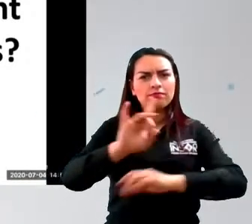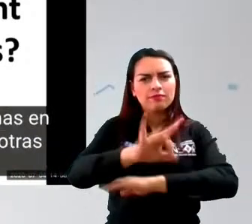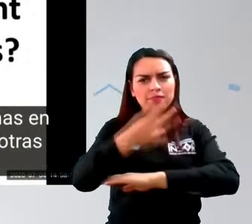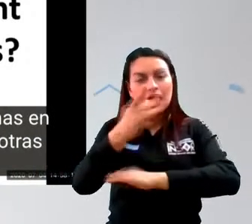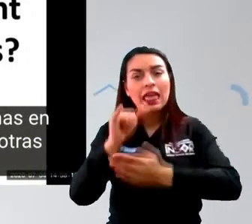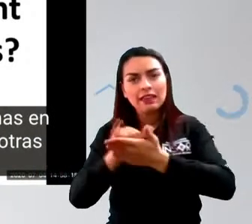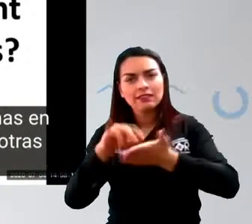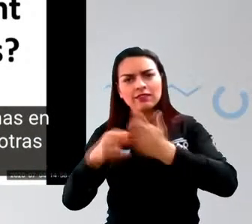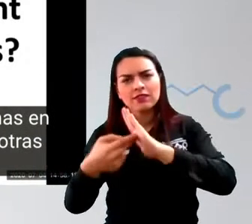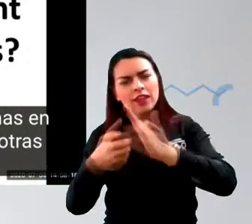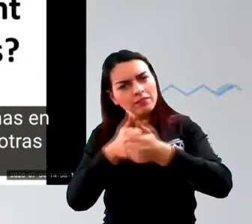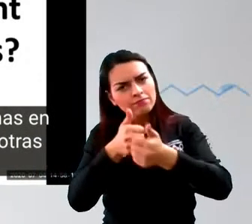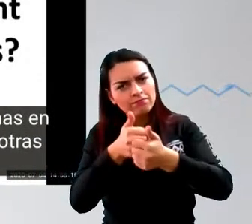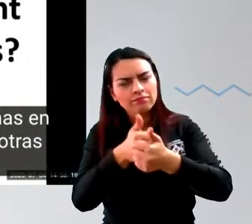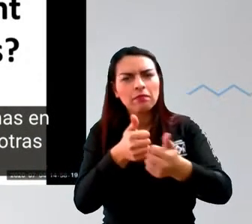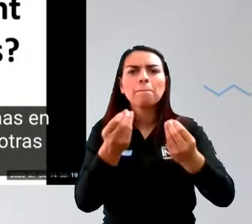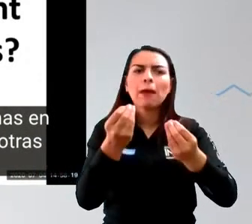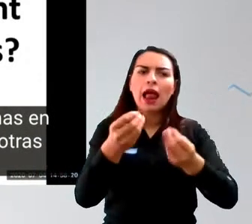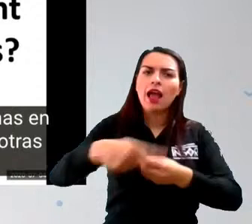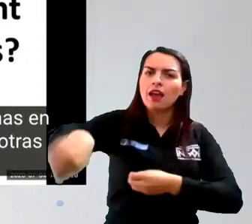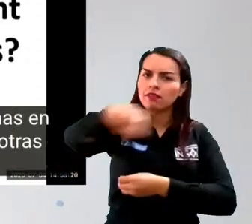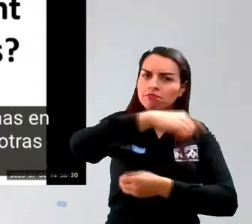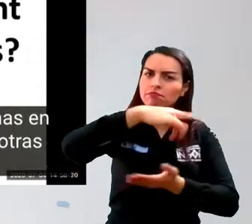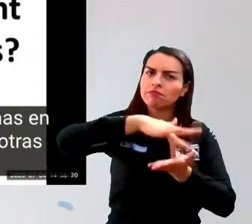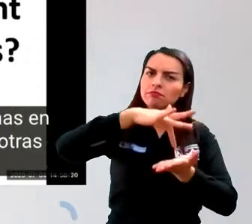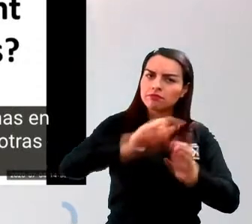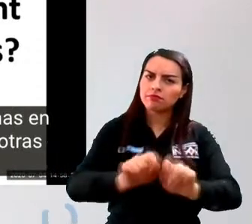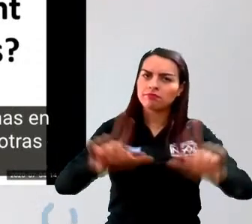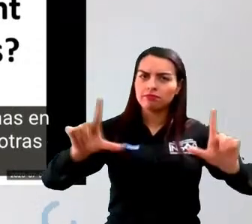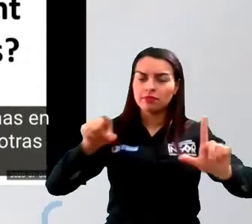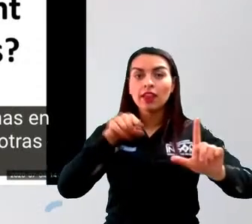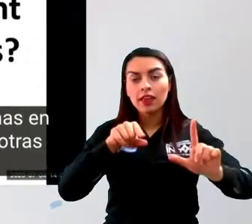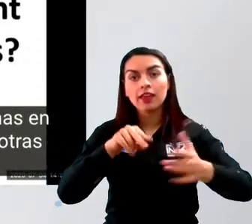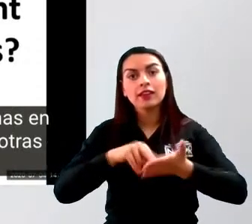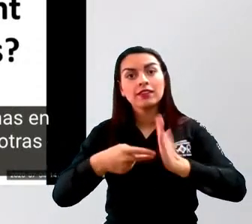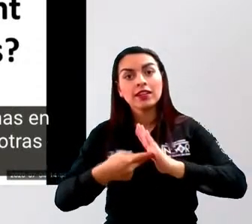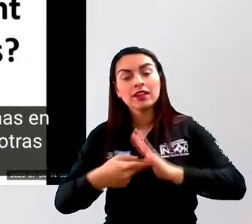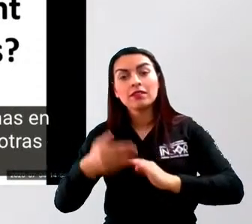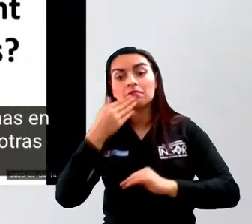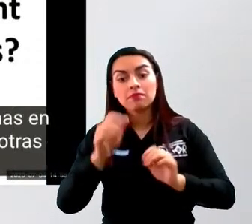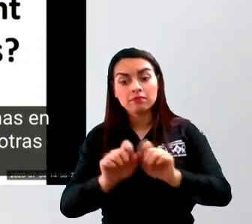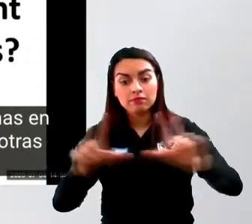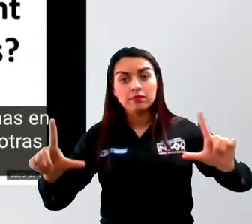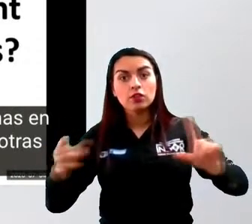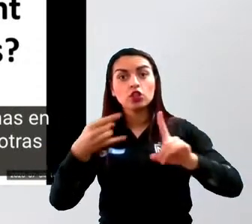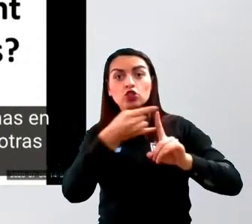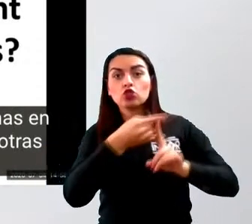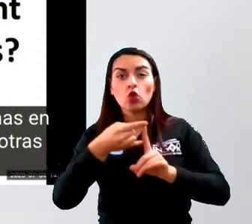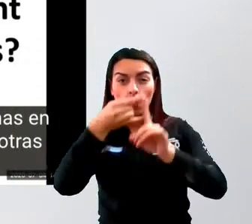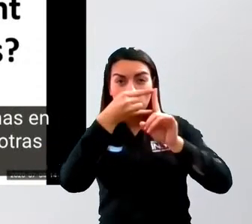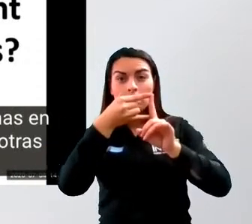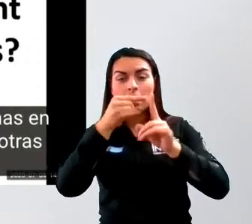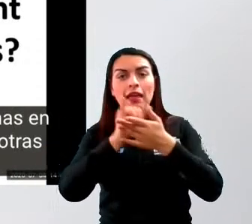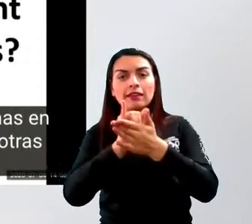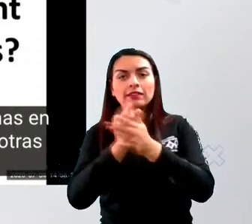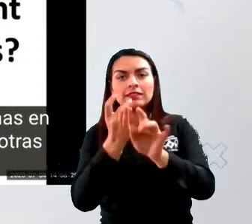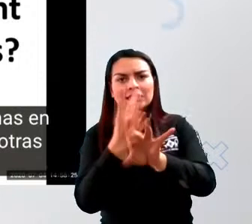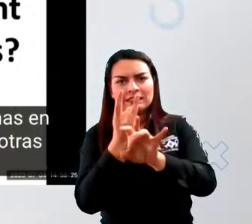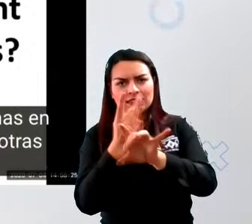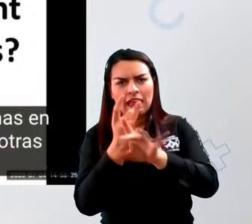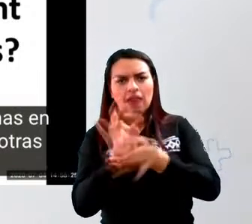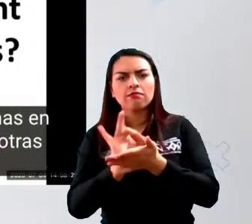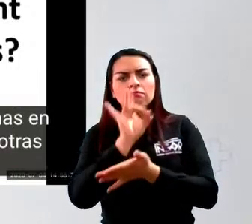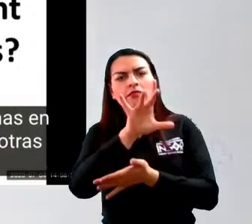presentes en un espacio en línea? Si está en línea, vaya al chat de Zoom y escriba algunas ideas acerca